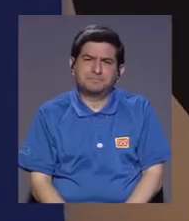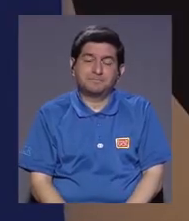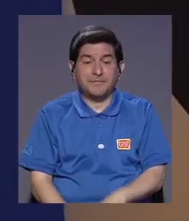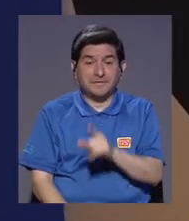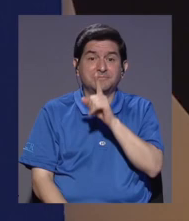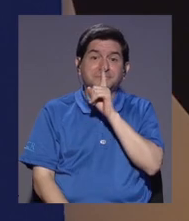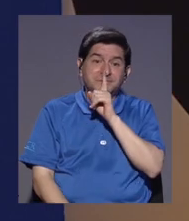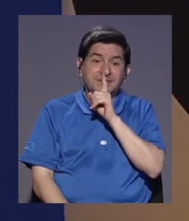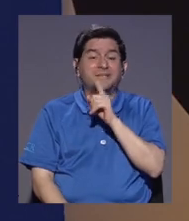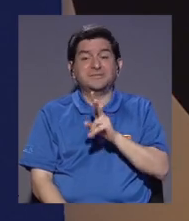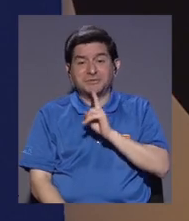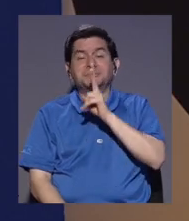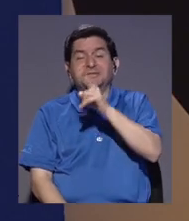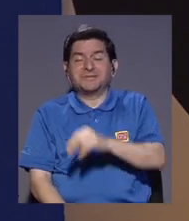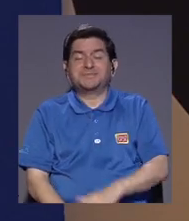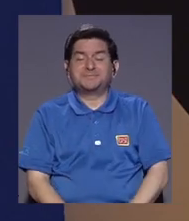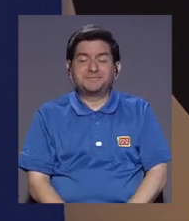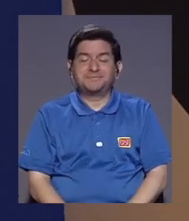silencio